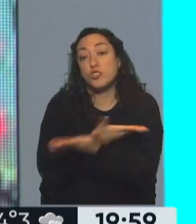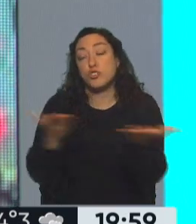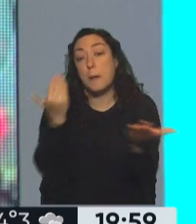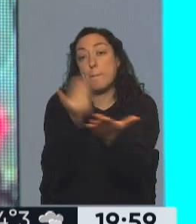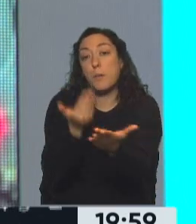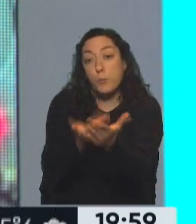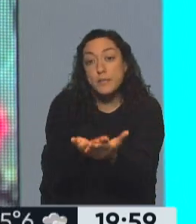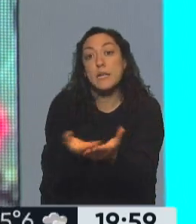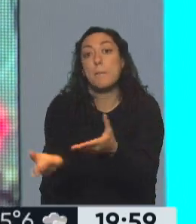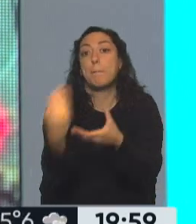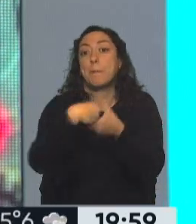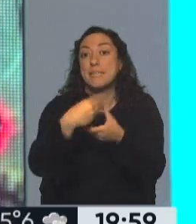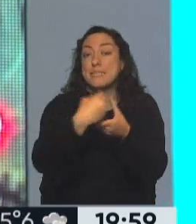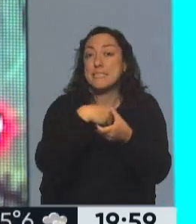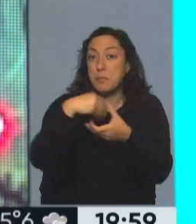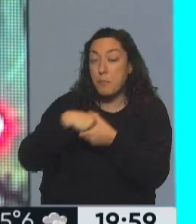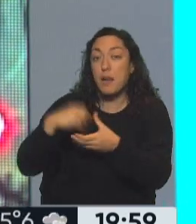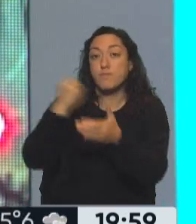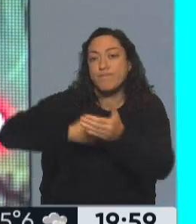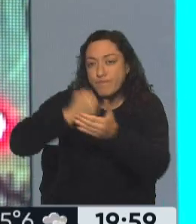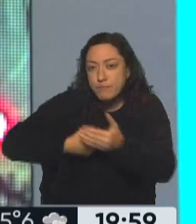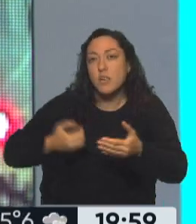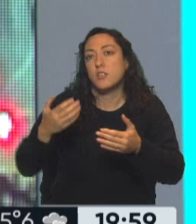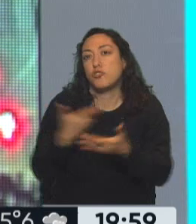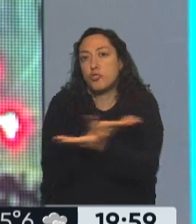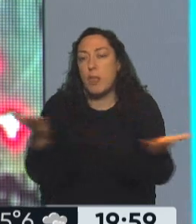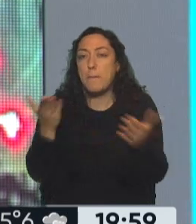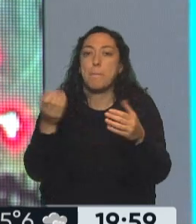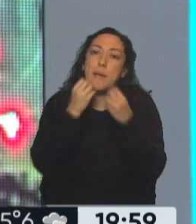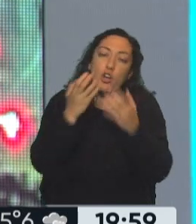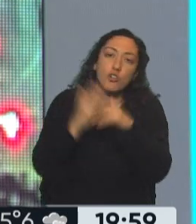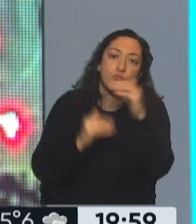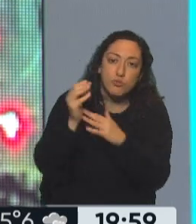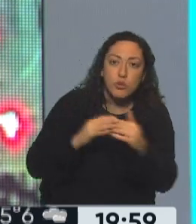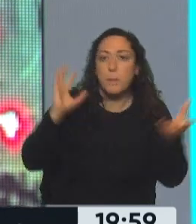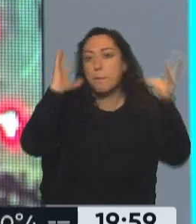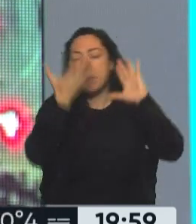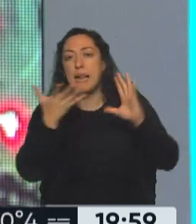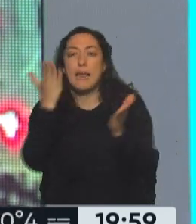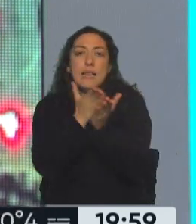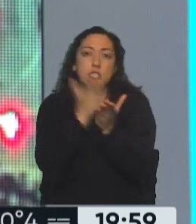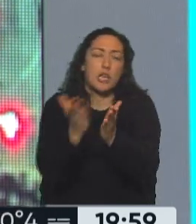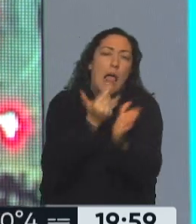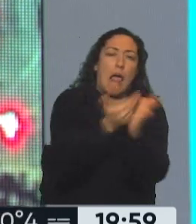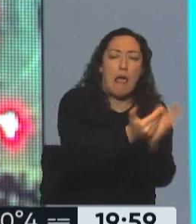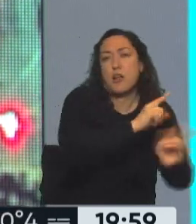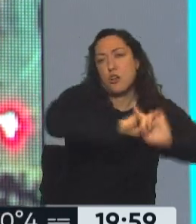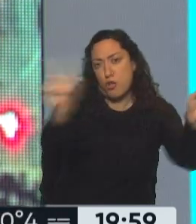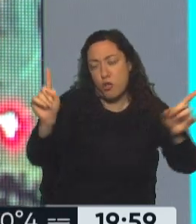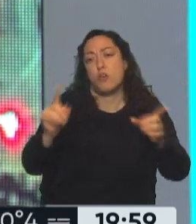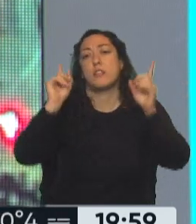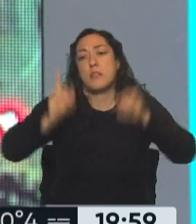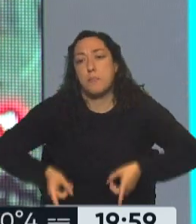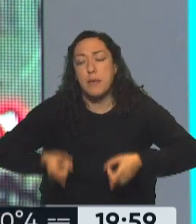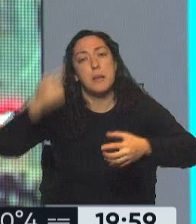a participar de un movimiento para poder construir una sociedad mejor, evitar que Milei venga por todos los derechos que conocemos y ir a hablar